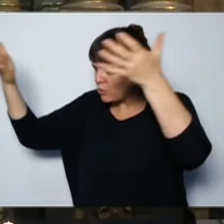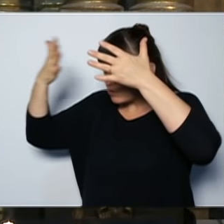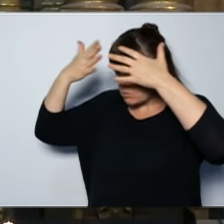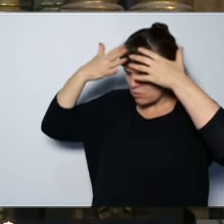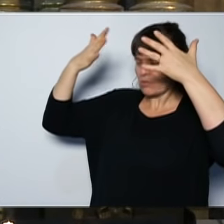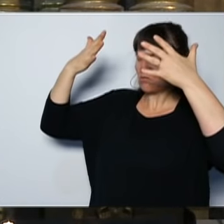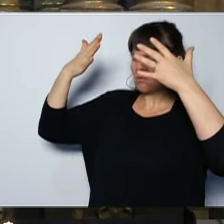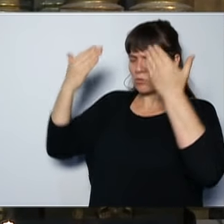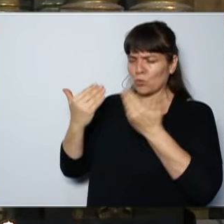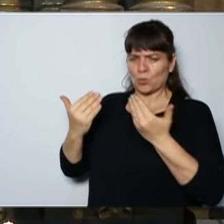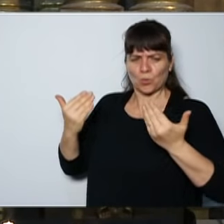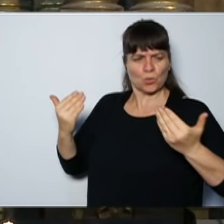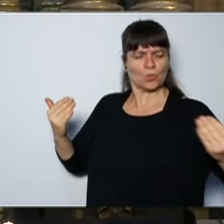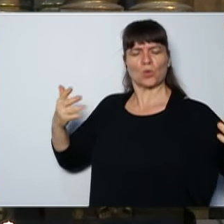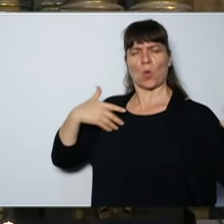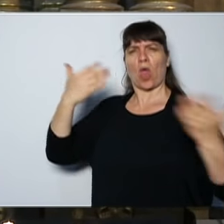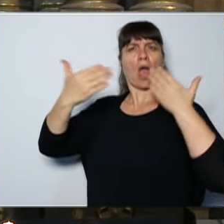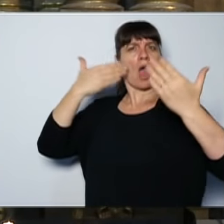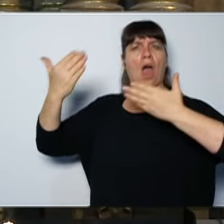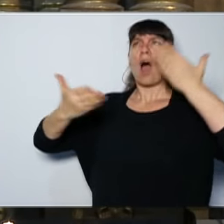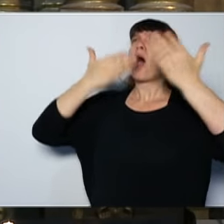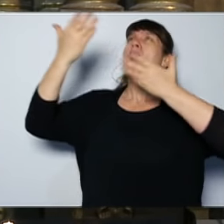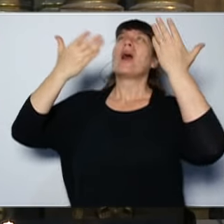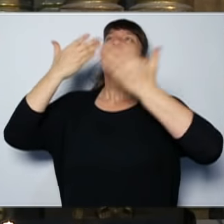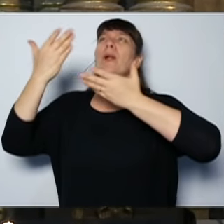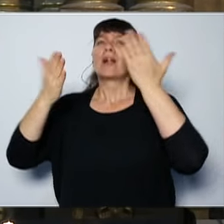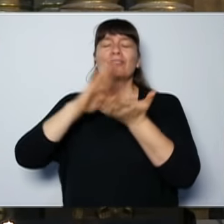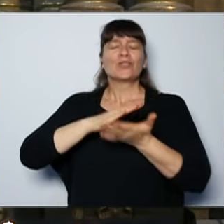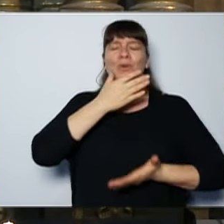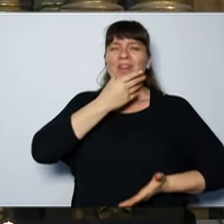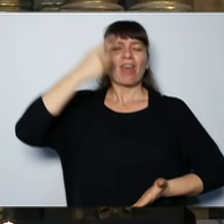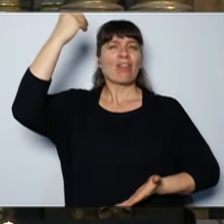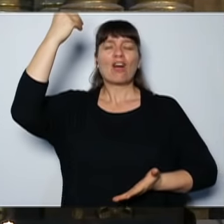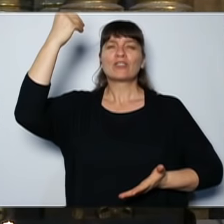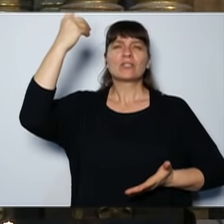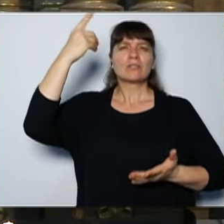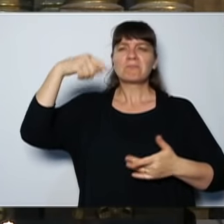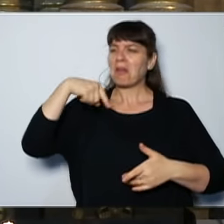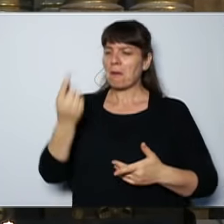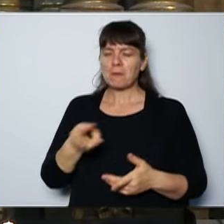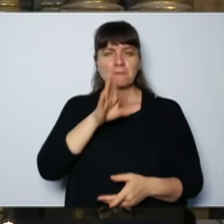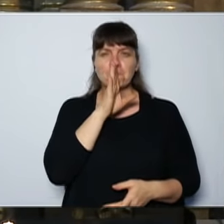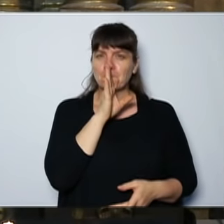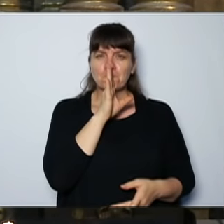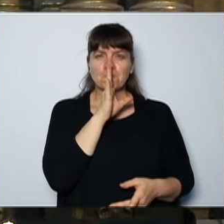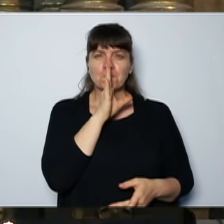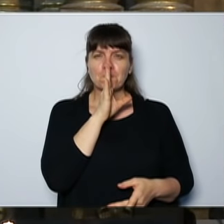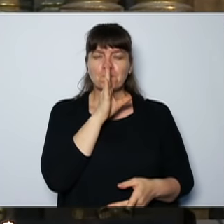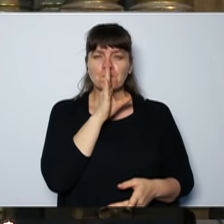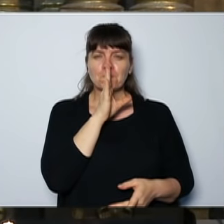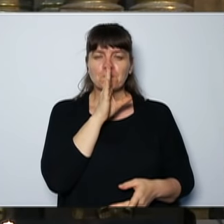posó sobre ellos, comenzaron a hablar en éxtasis, pero después no volvieron a hacerlo.